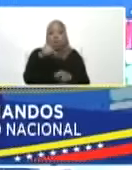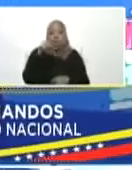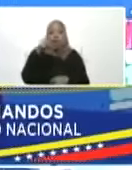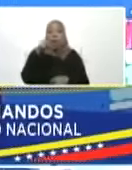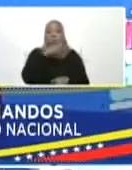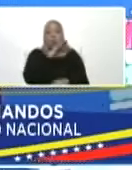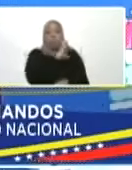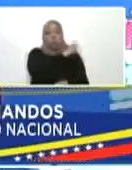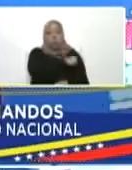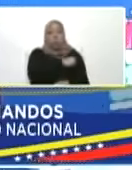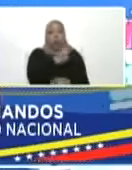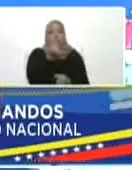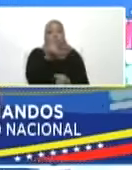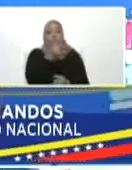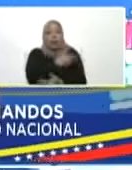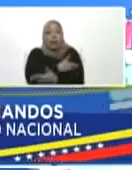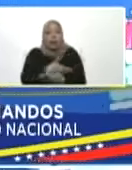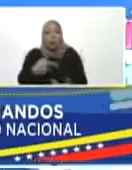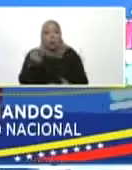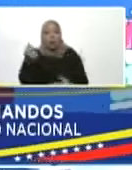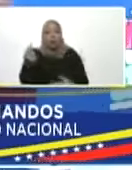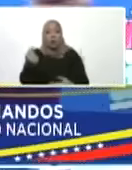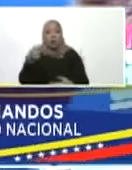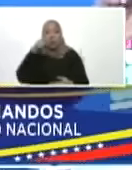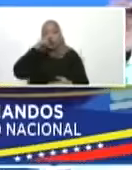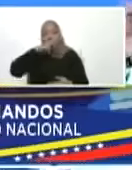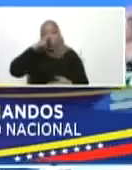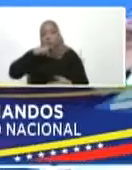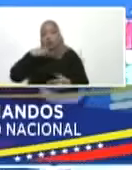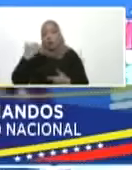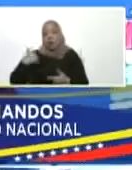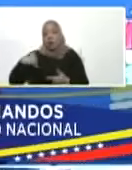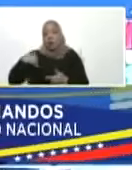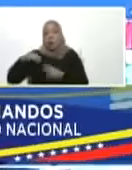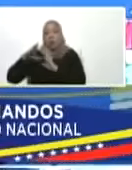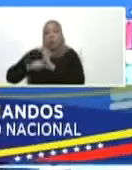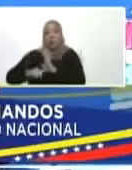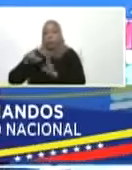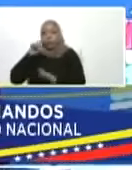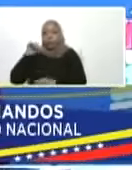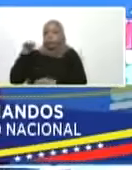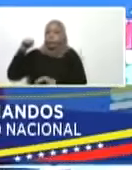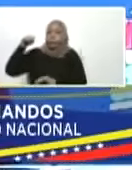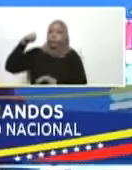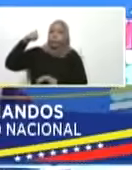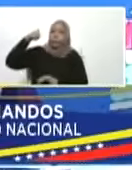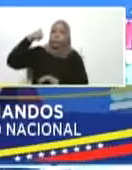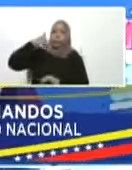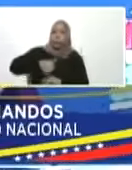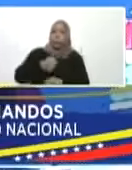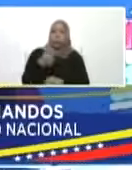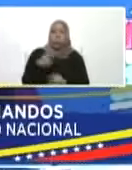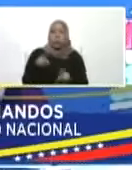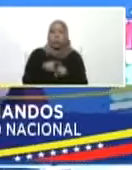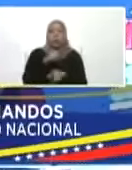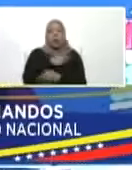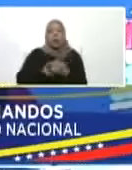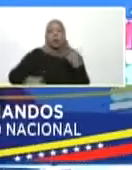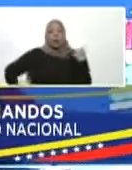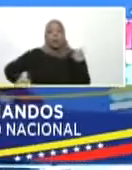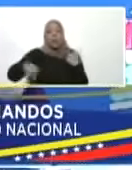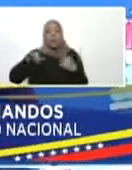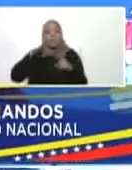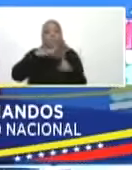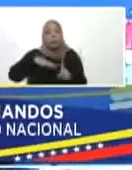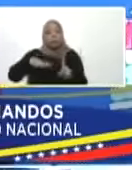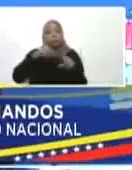y de los multimillonarios que han saqueado Argentina por décadas. Quisieran imponer un presidente